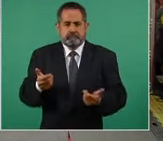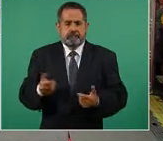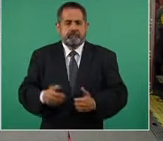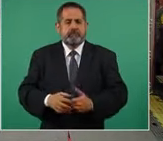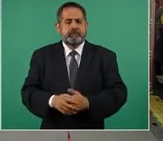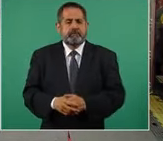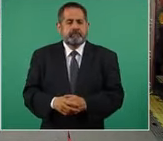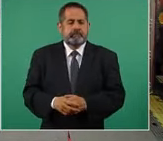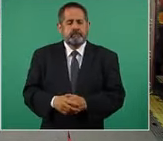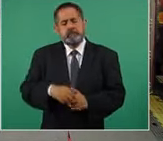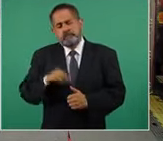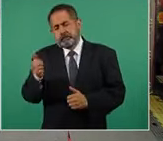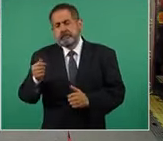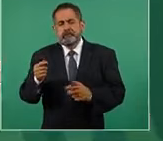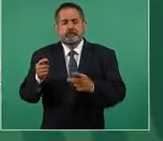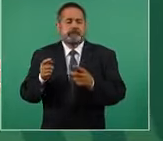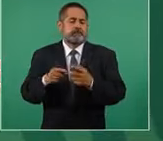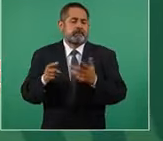Lo demás,